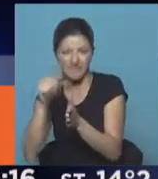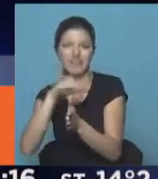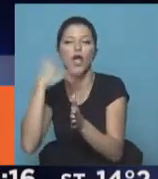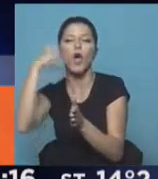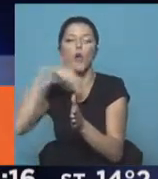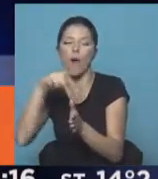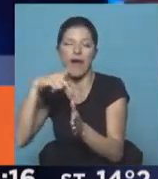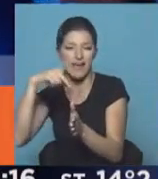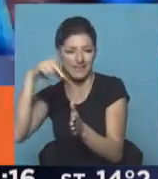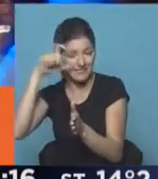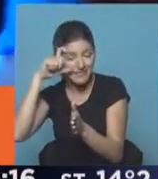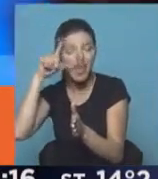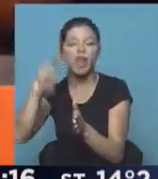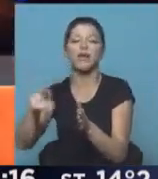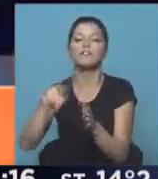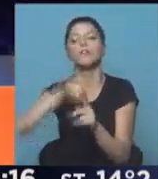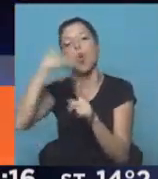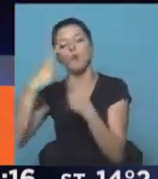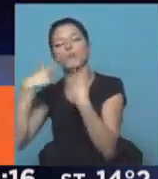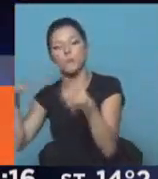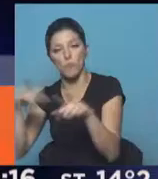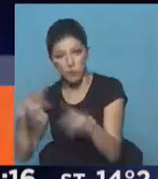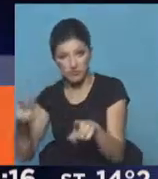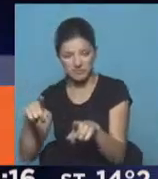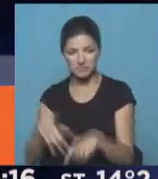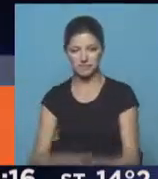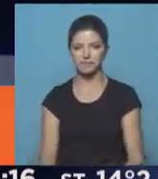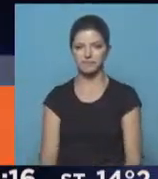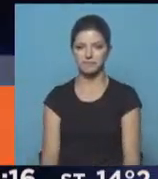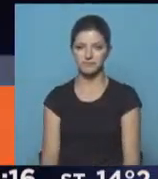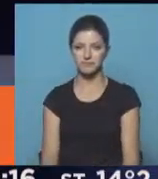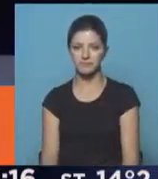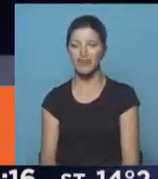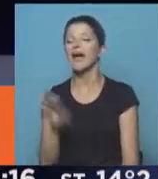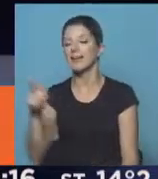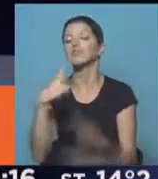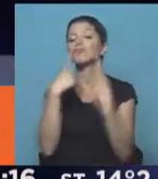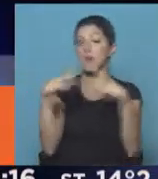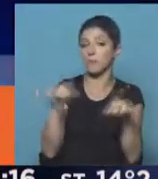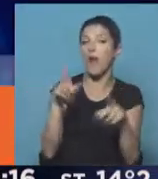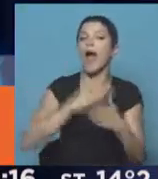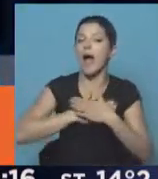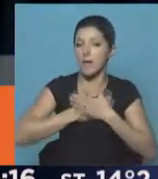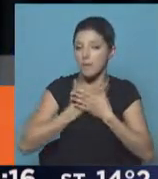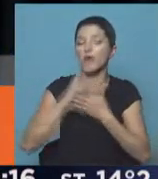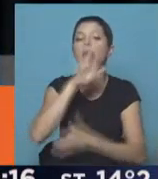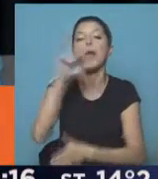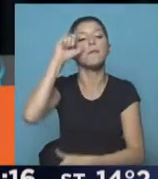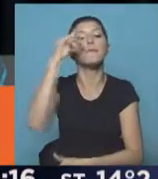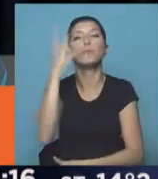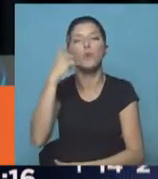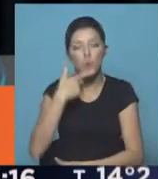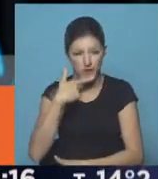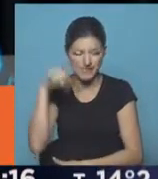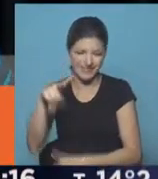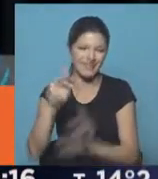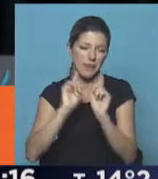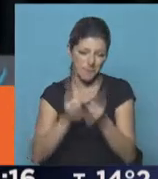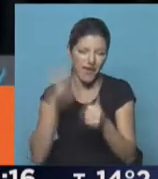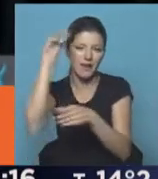Volvió a Nacer, que es como una perlita ahí, Por Amor al Blues, que es una canción country, Debajo de la Guaribay y